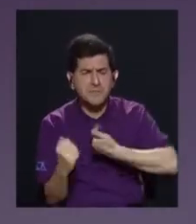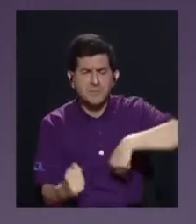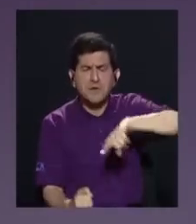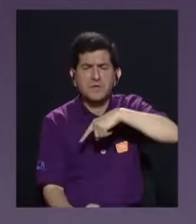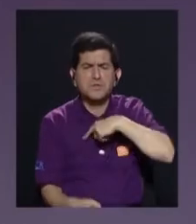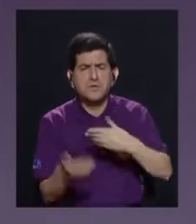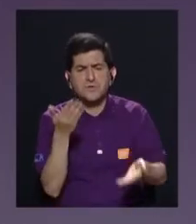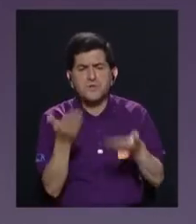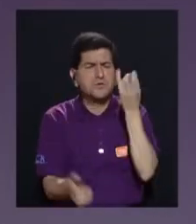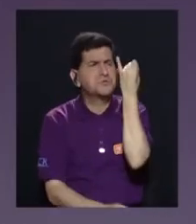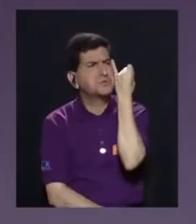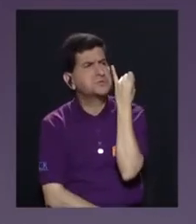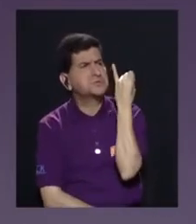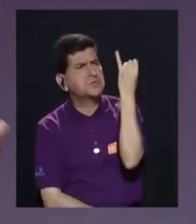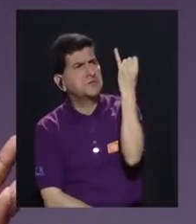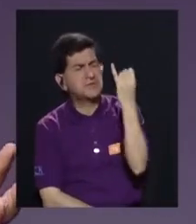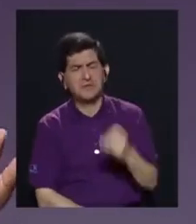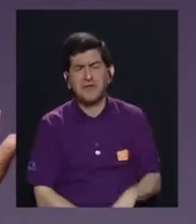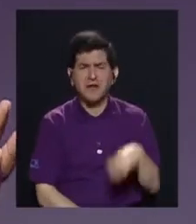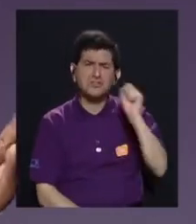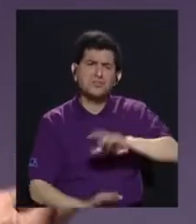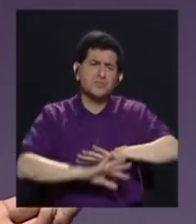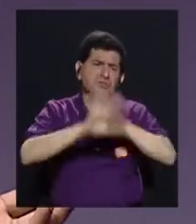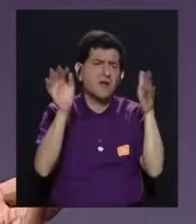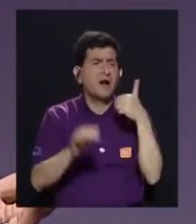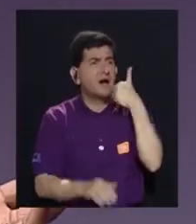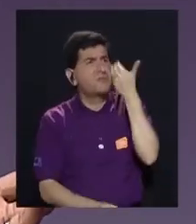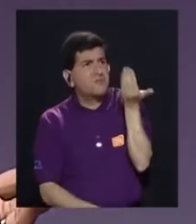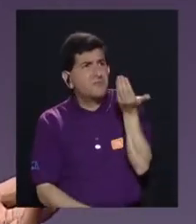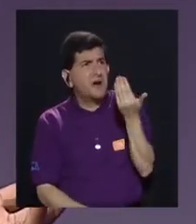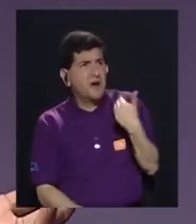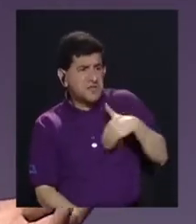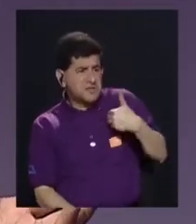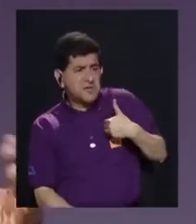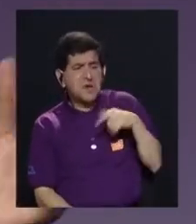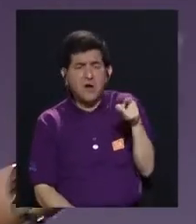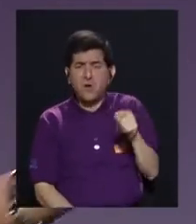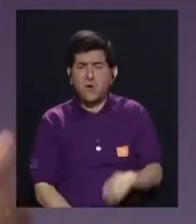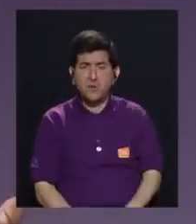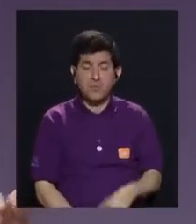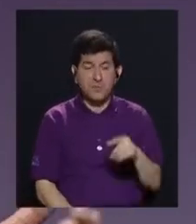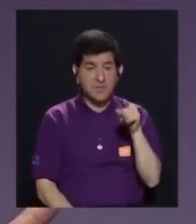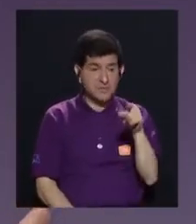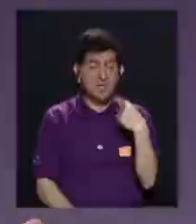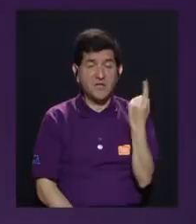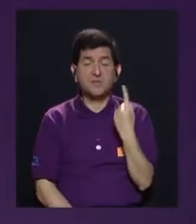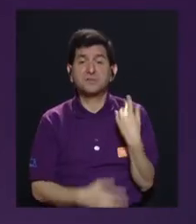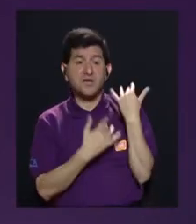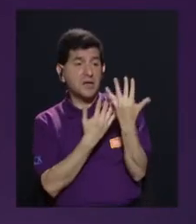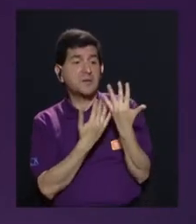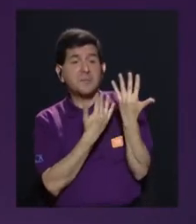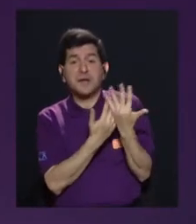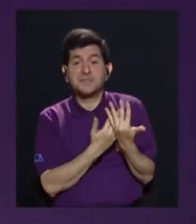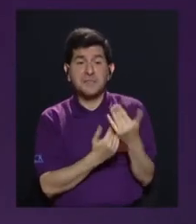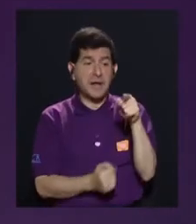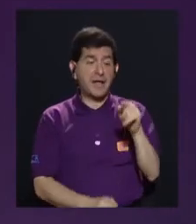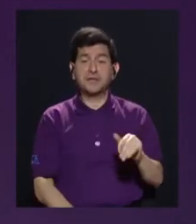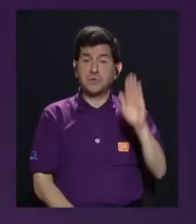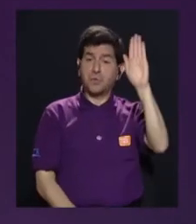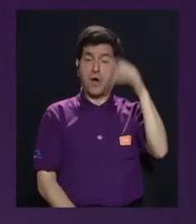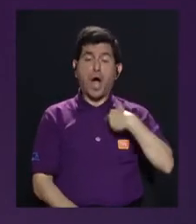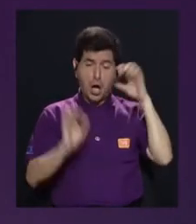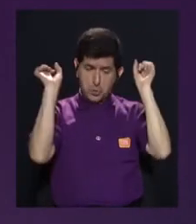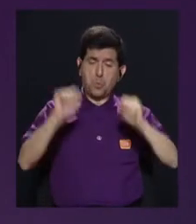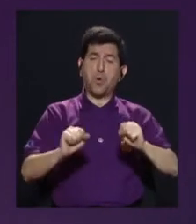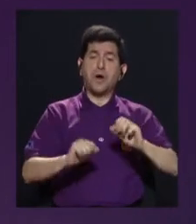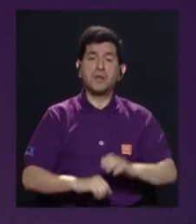quedado como con la idea de que claro es más fácil colocar hombres y por supuesto yo siempre están en fila levantando la mano diciendo yo